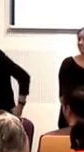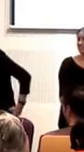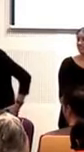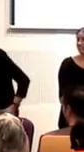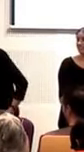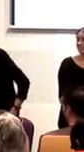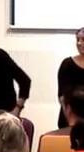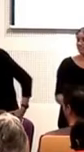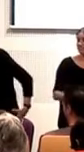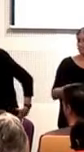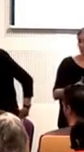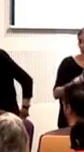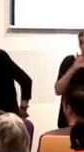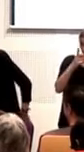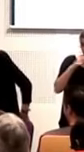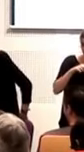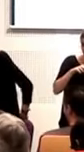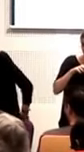A la una.